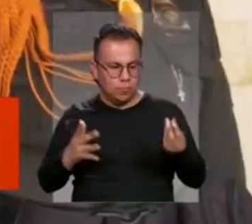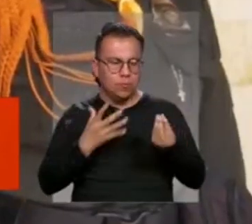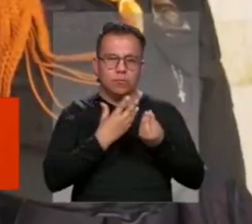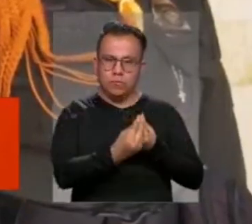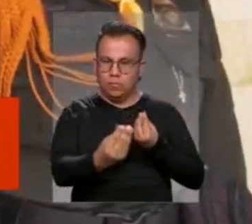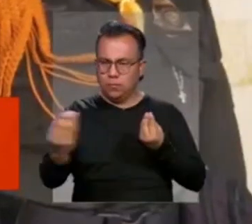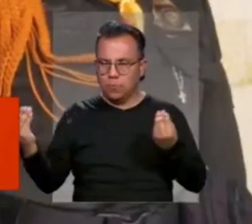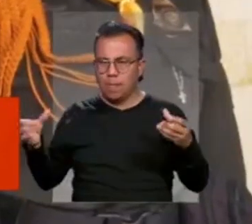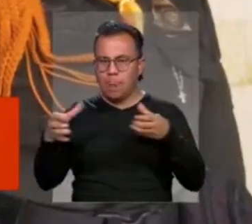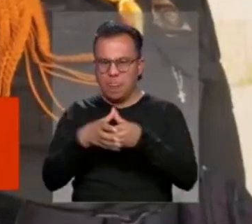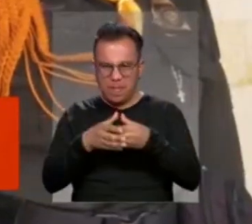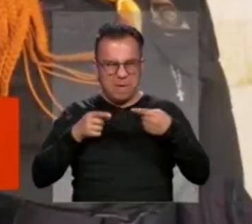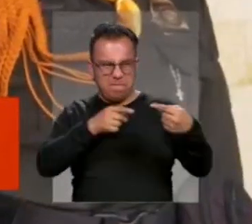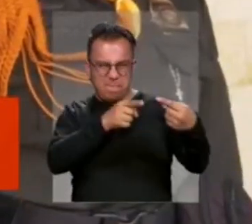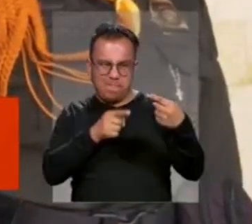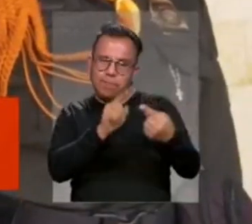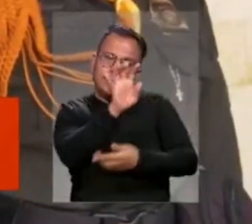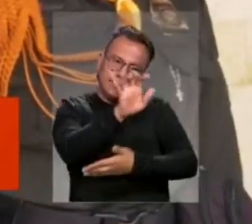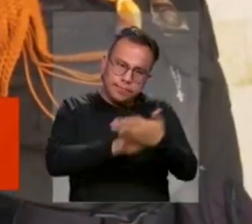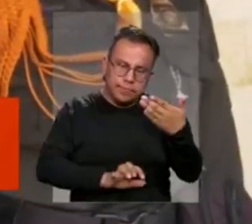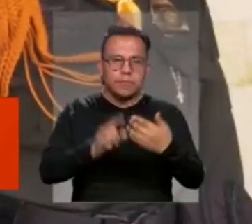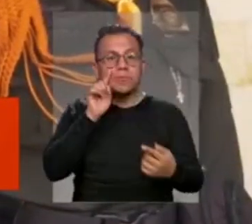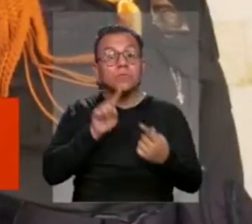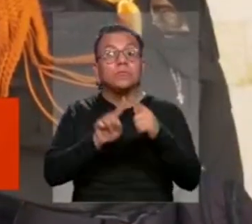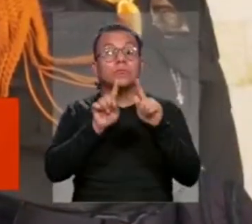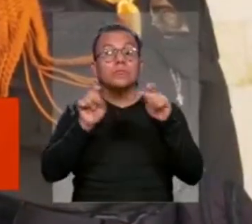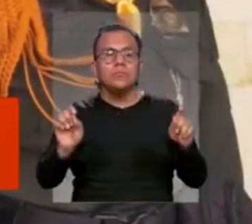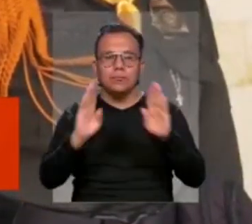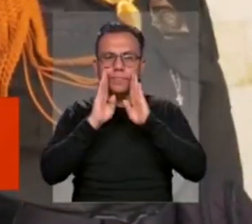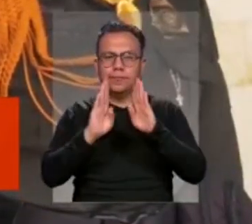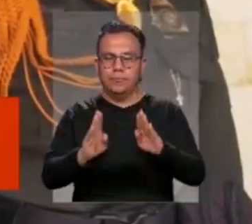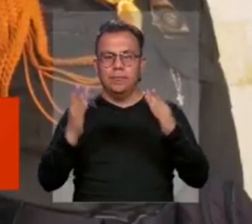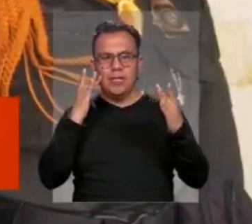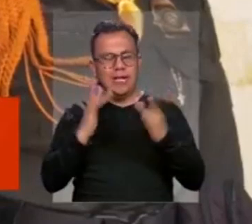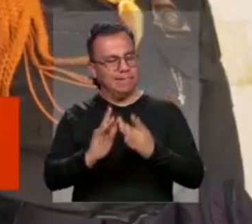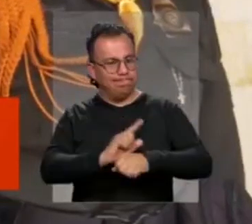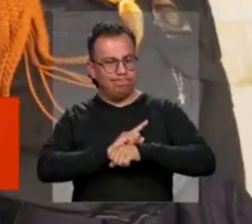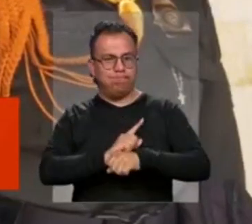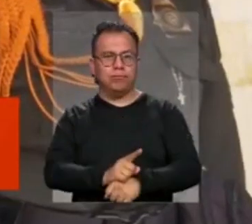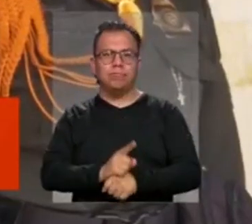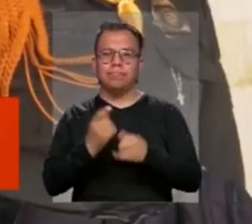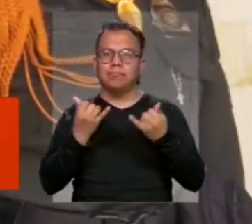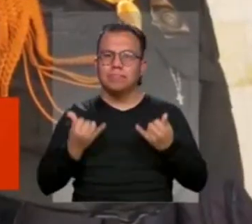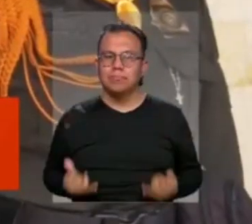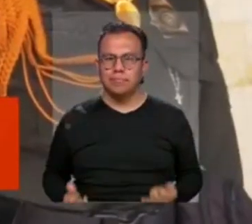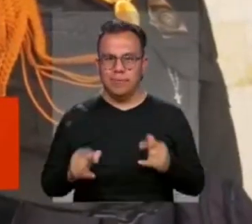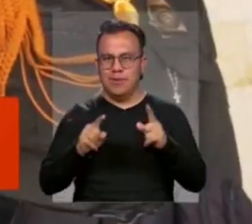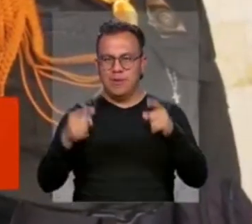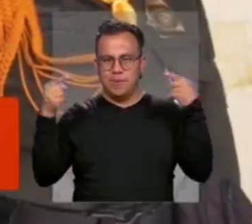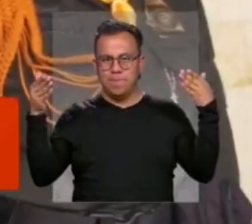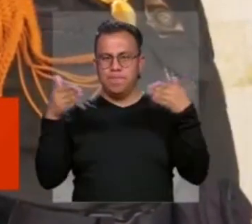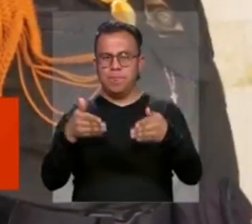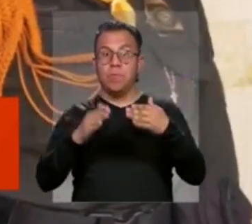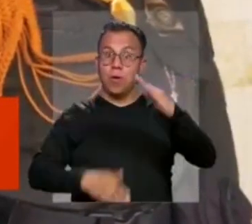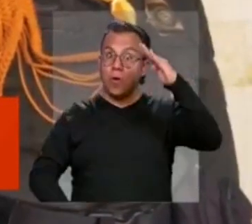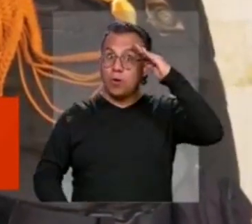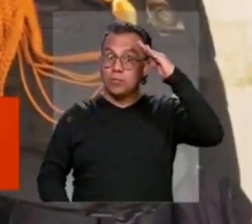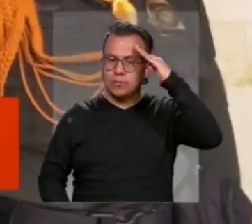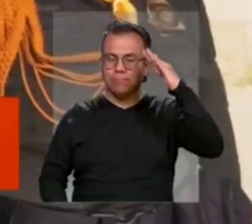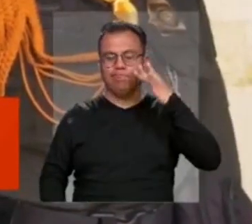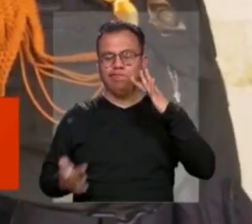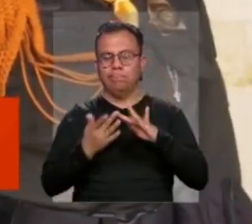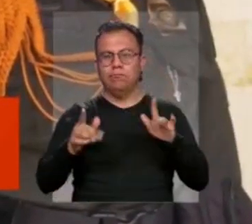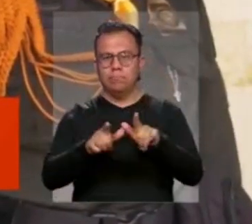de reacción antirriña, los cuales estarán también atendiendo de manera inmediata los motivos de policía que se generen en